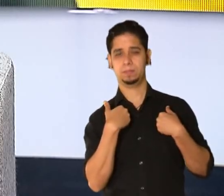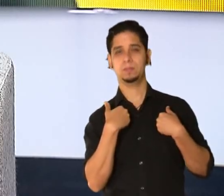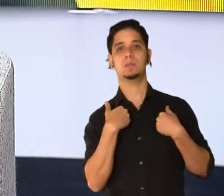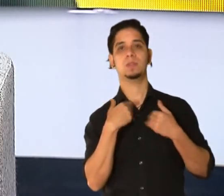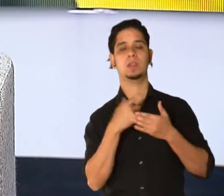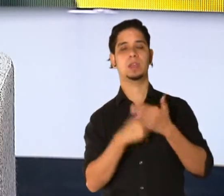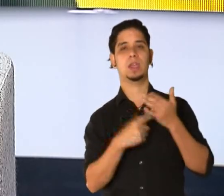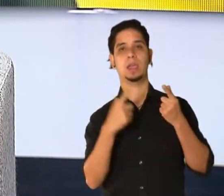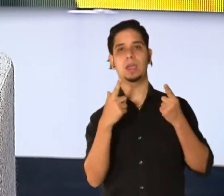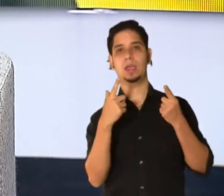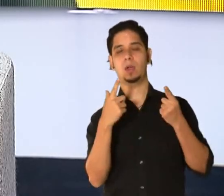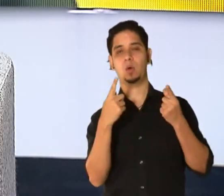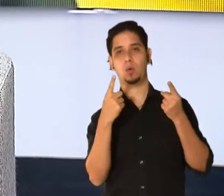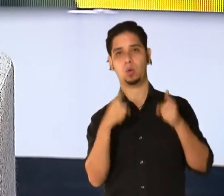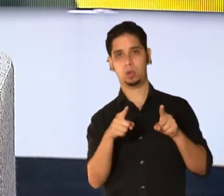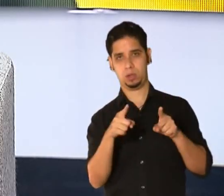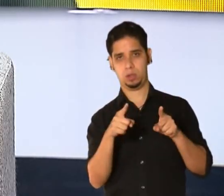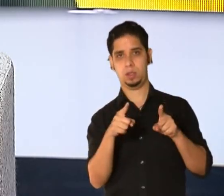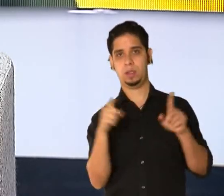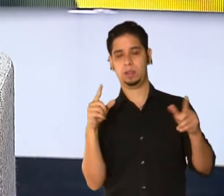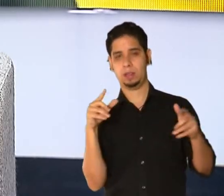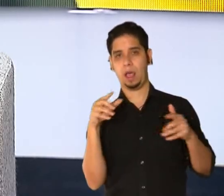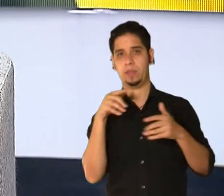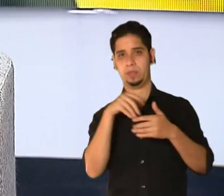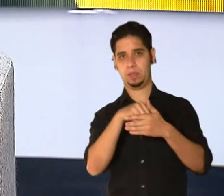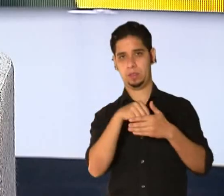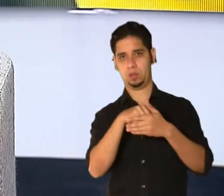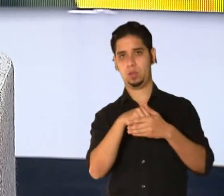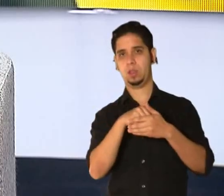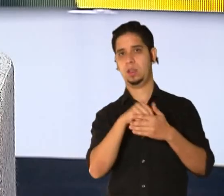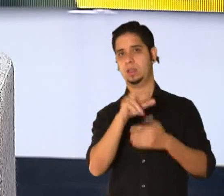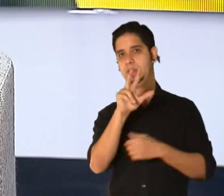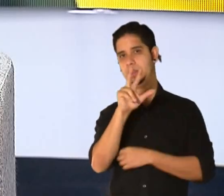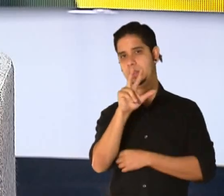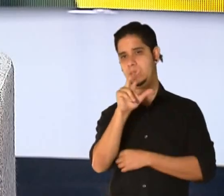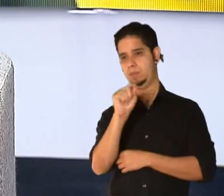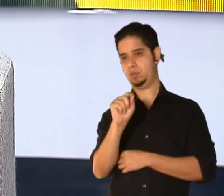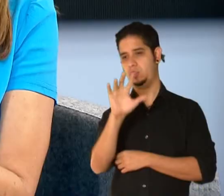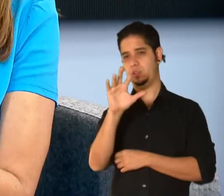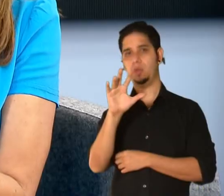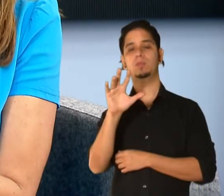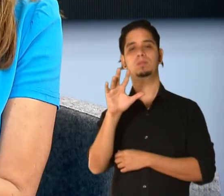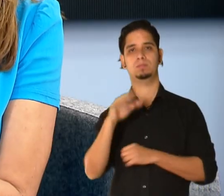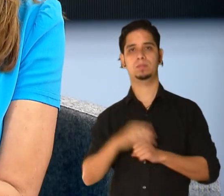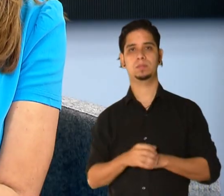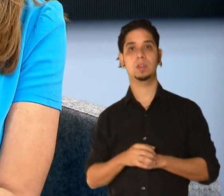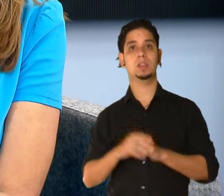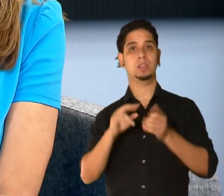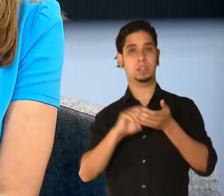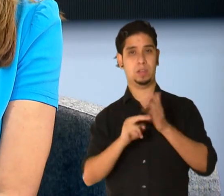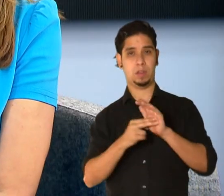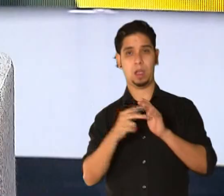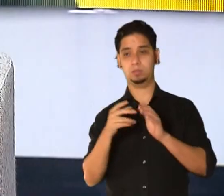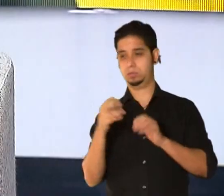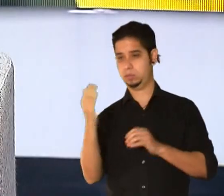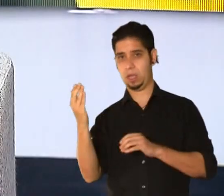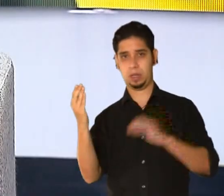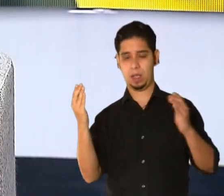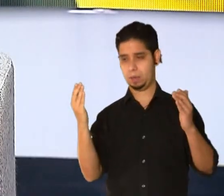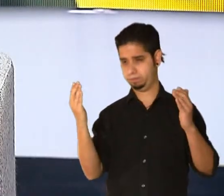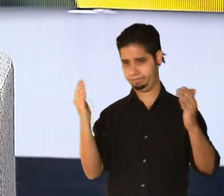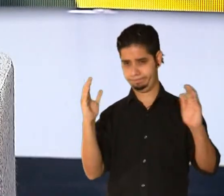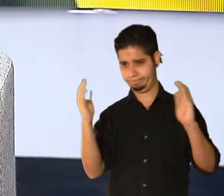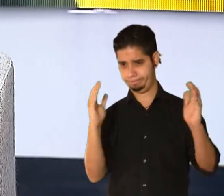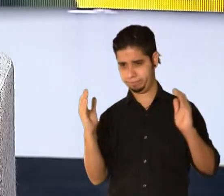nuestro margen de error está dentro de ese 3.5 está dentro de nuestro margen de error. O sea, que comparan. O sea que sí, son